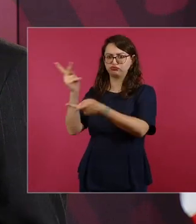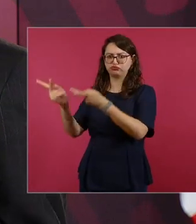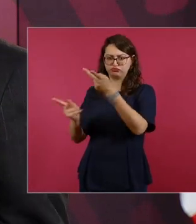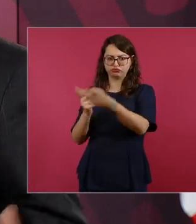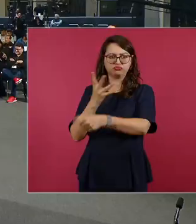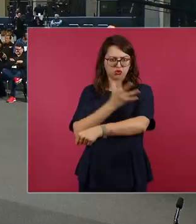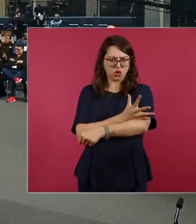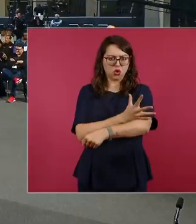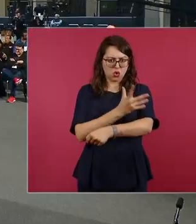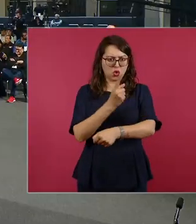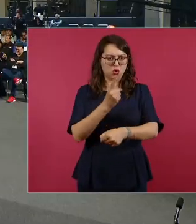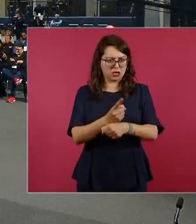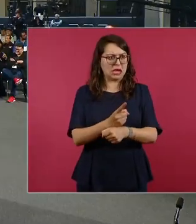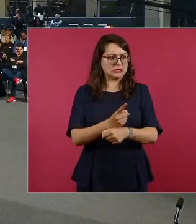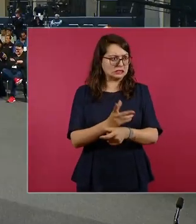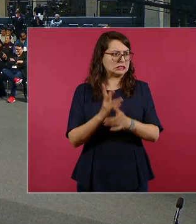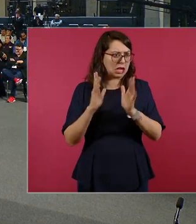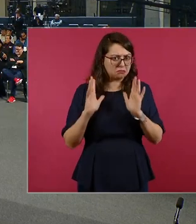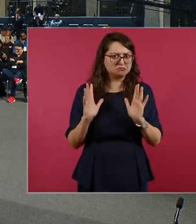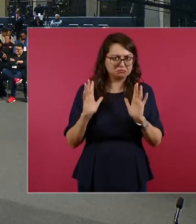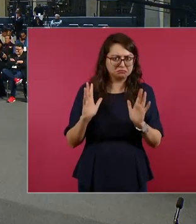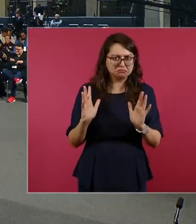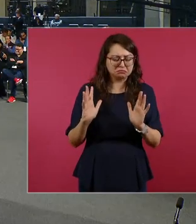honesta la gente que hace